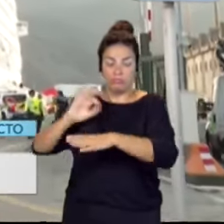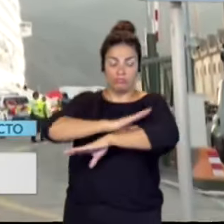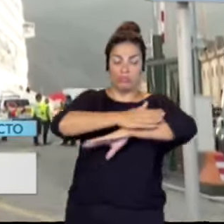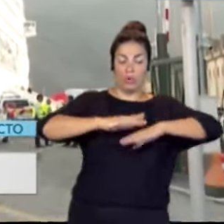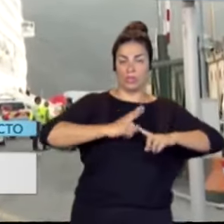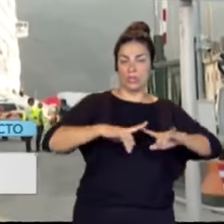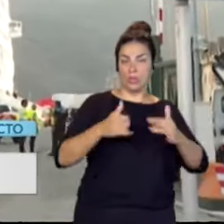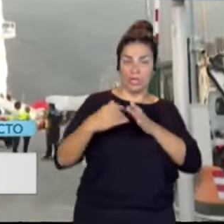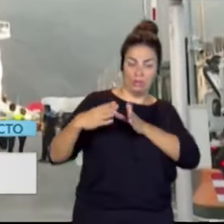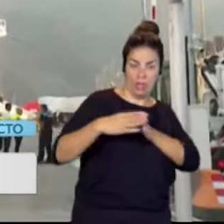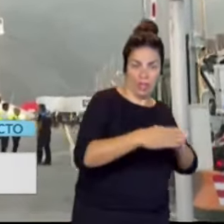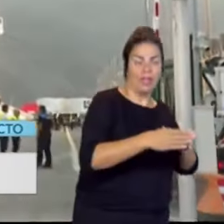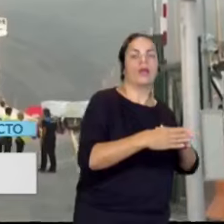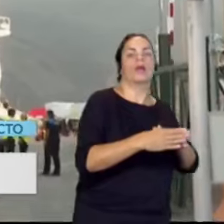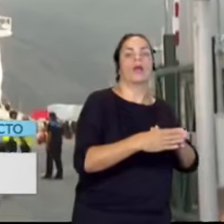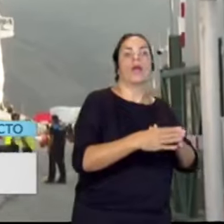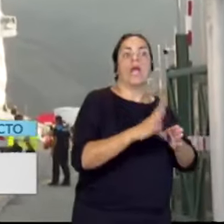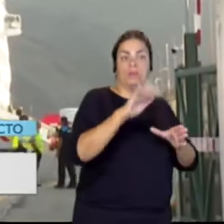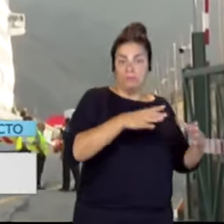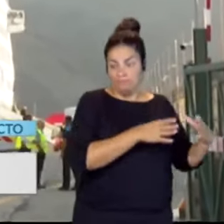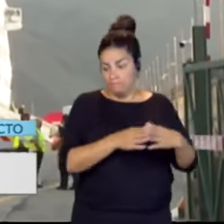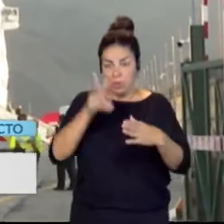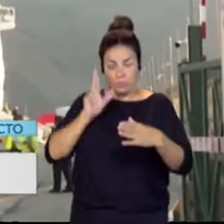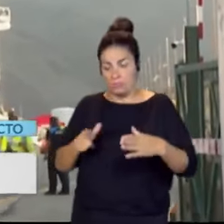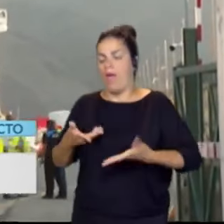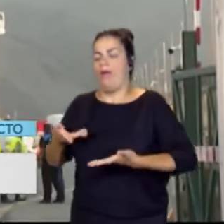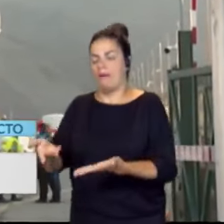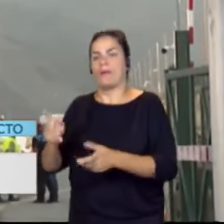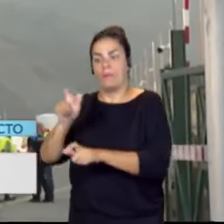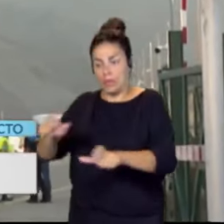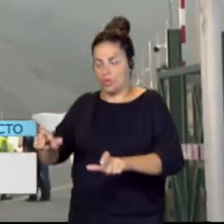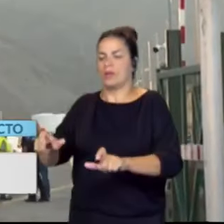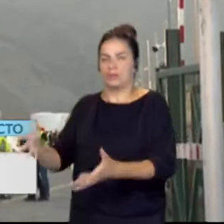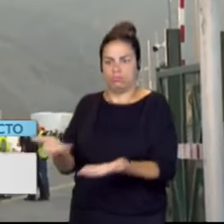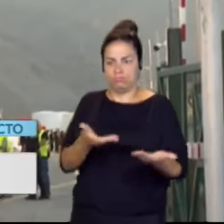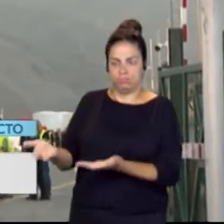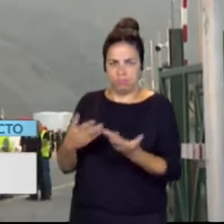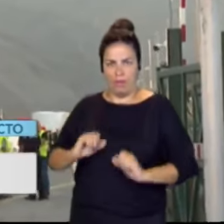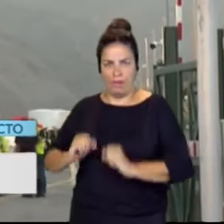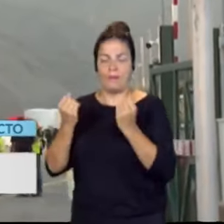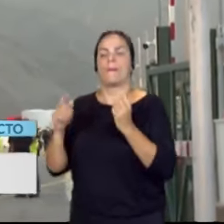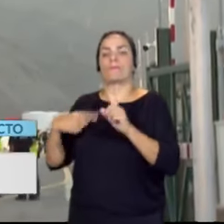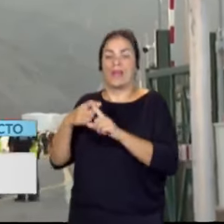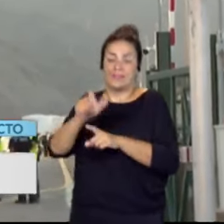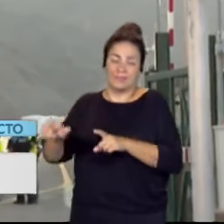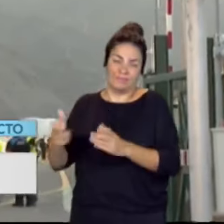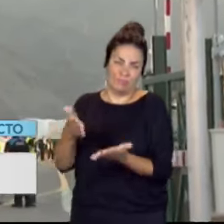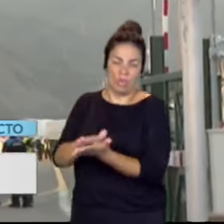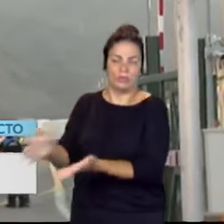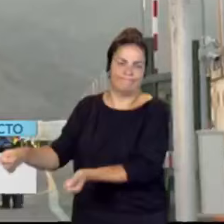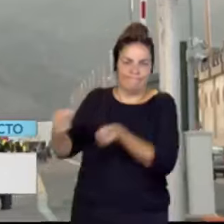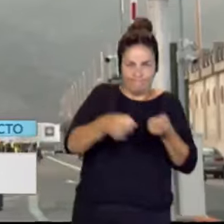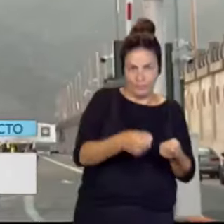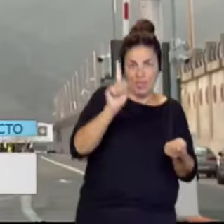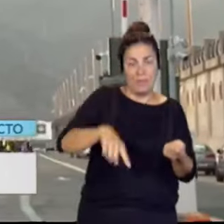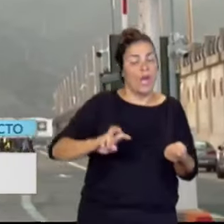Cruz de Tenerife, y que logró poner a salvo a los supervivientes y recuperar pues esos cadáveres. Otros cadáveres